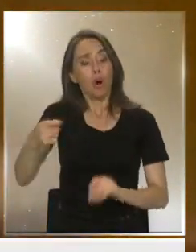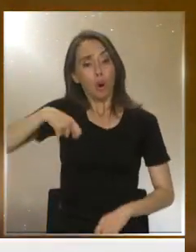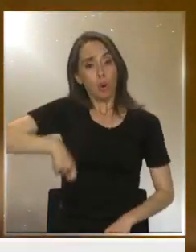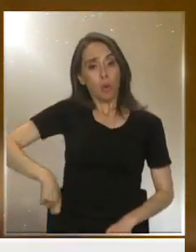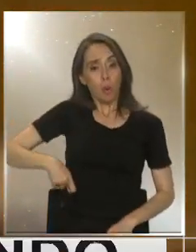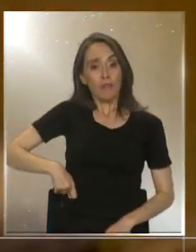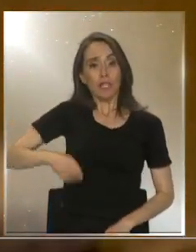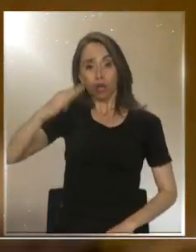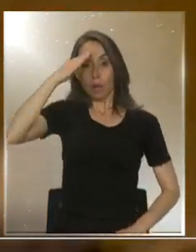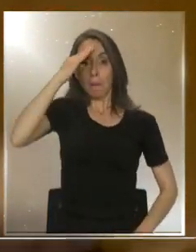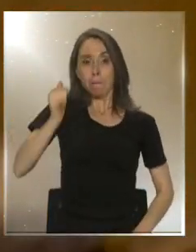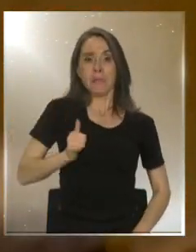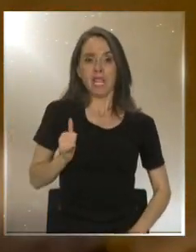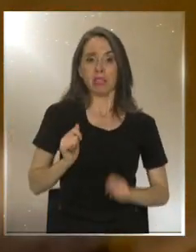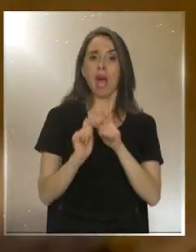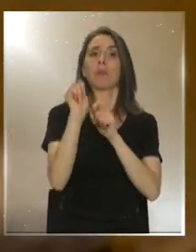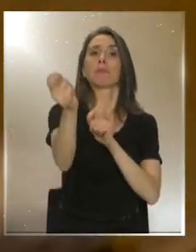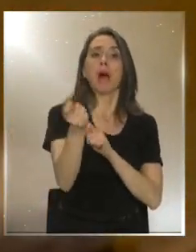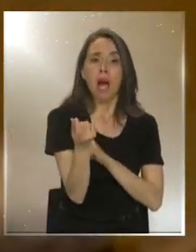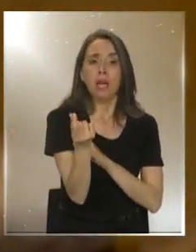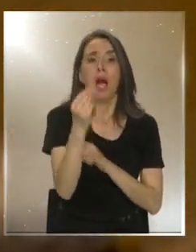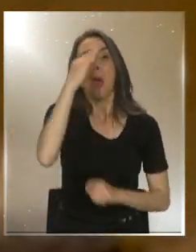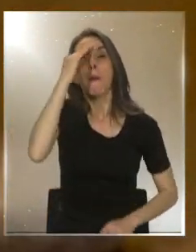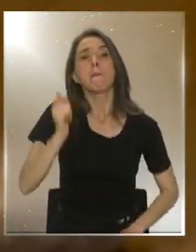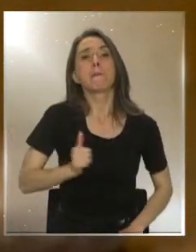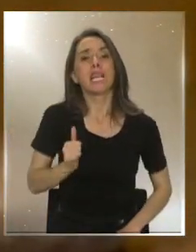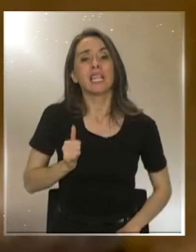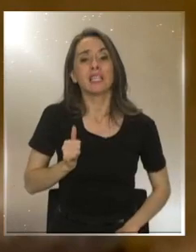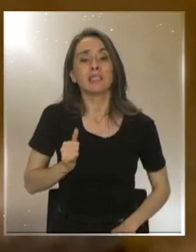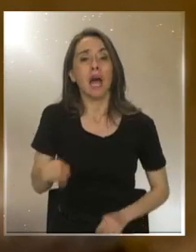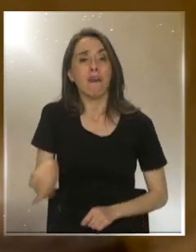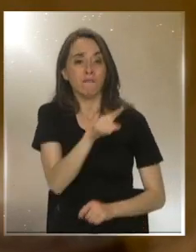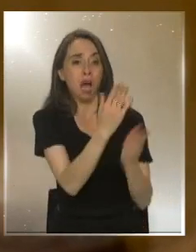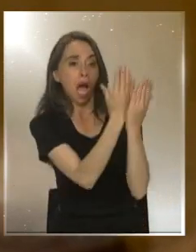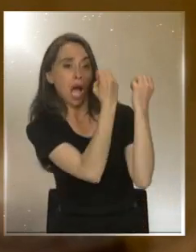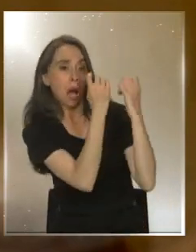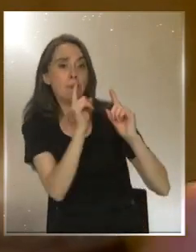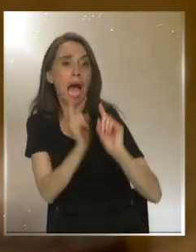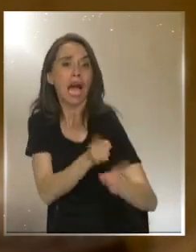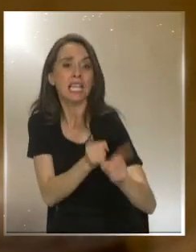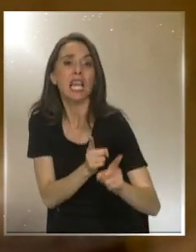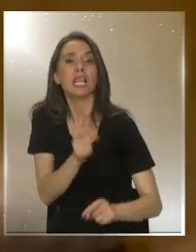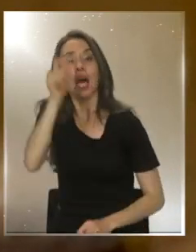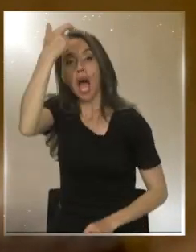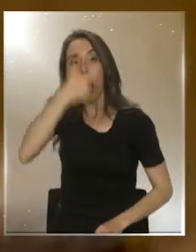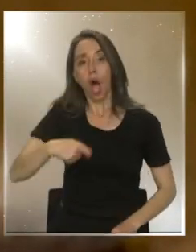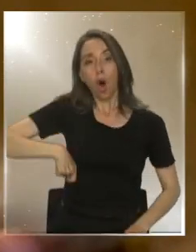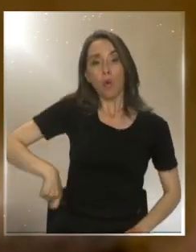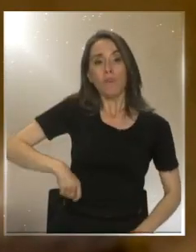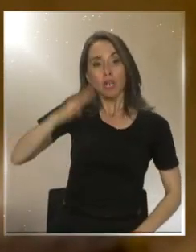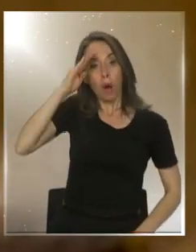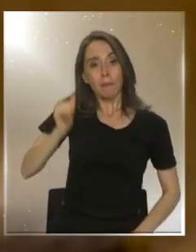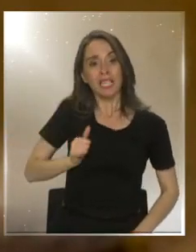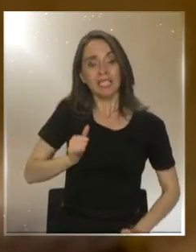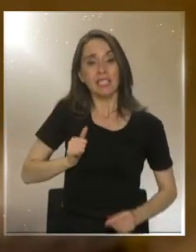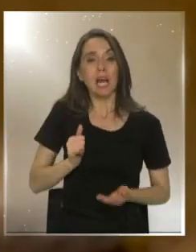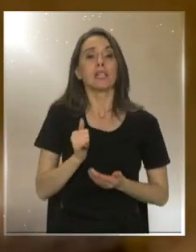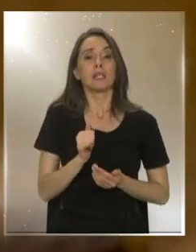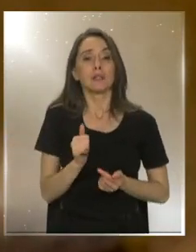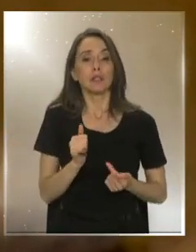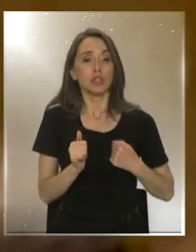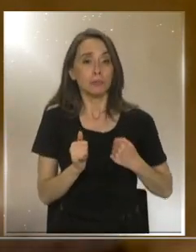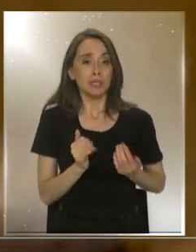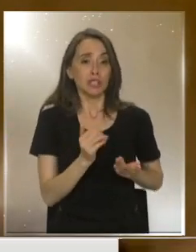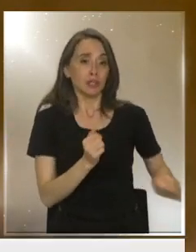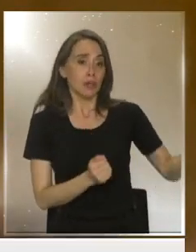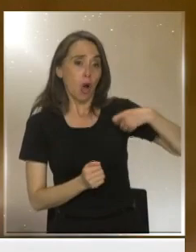jubilación de un militar, por ejemplo. Un militar está hecho para la guerra y un jubilado militar gana 4 veces lo que